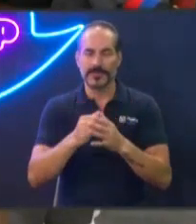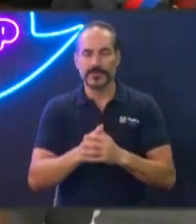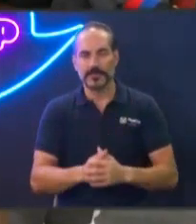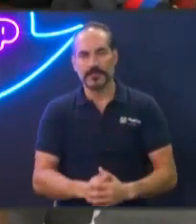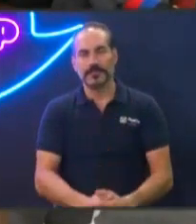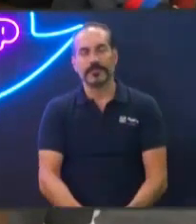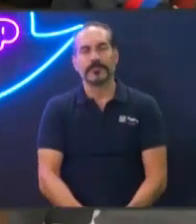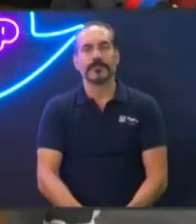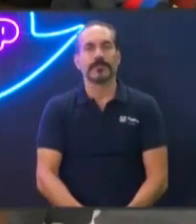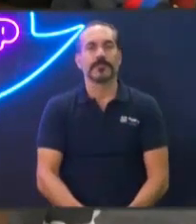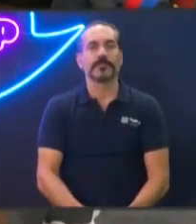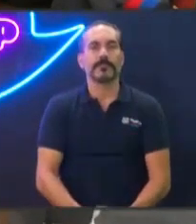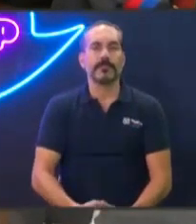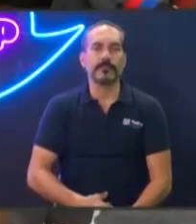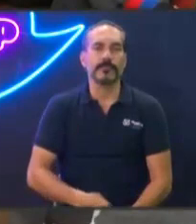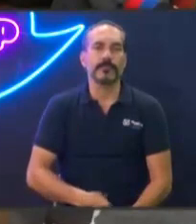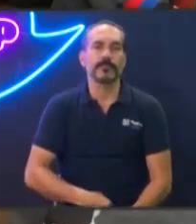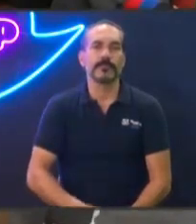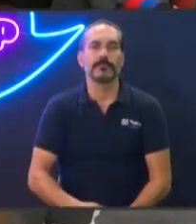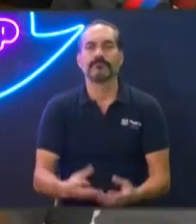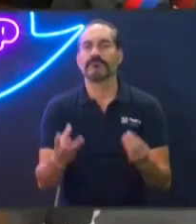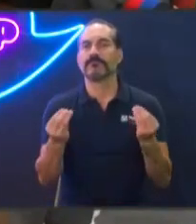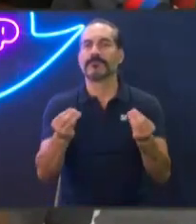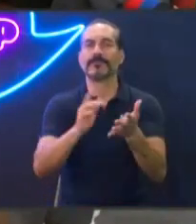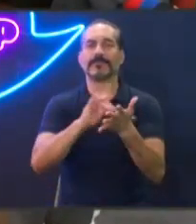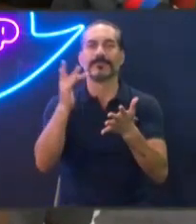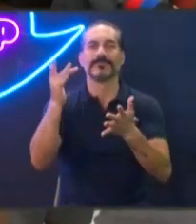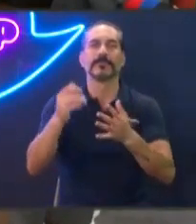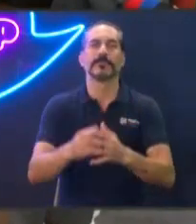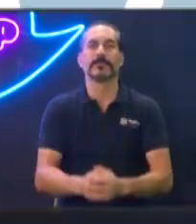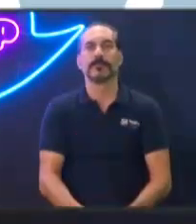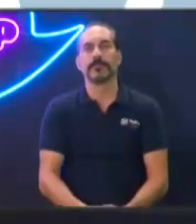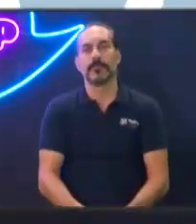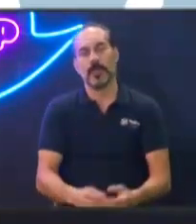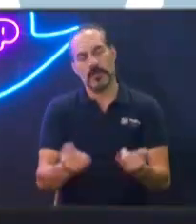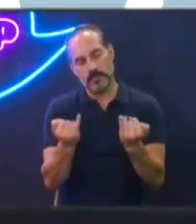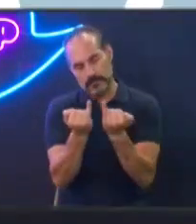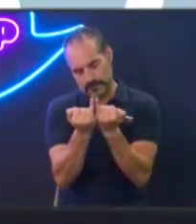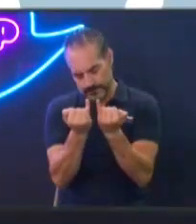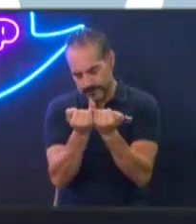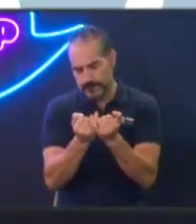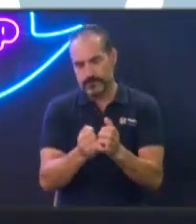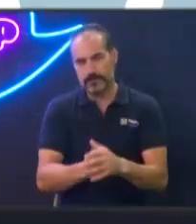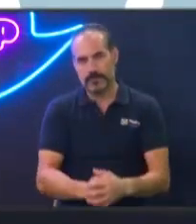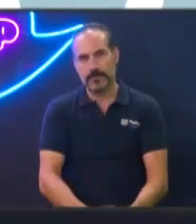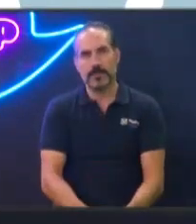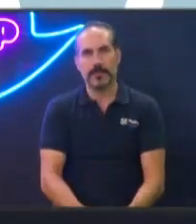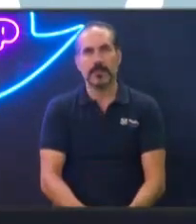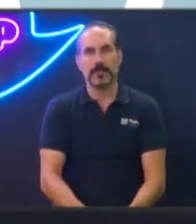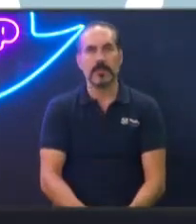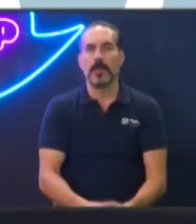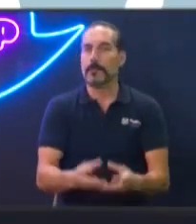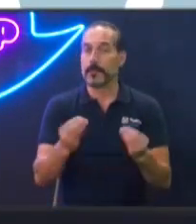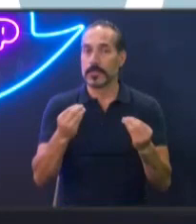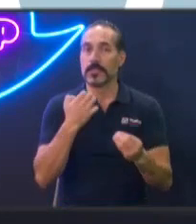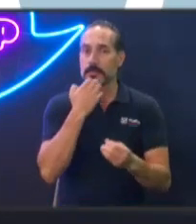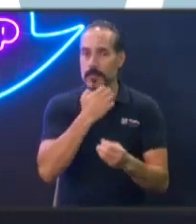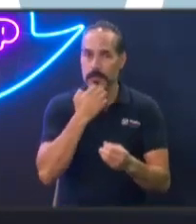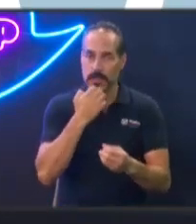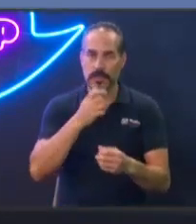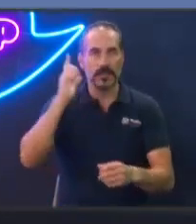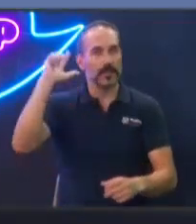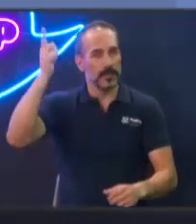pronto al contrario Claro que sí Muchísimas gracias Y pues también esperamos que Eh Pues muchas escuelas muchos amigos